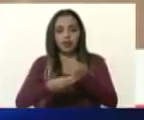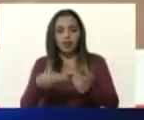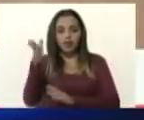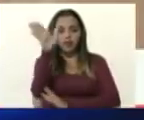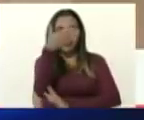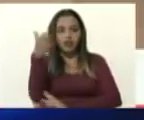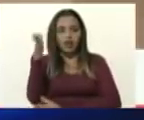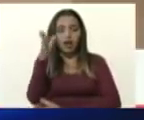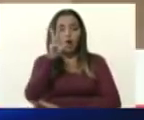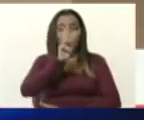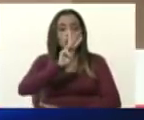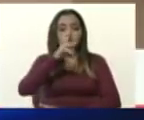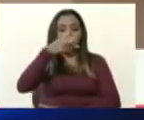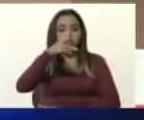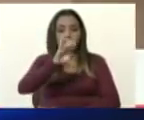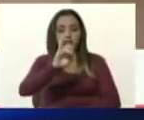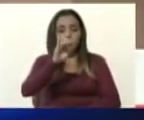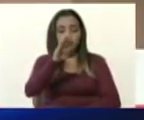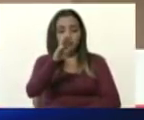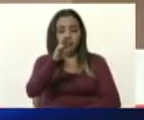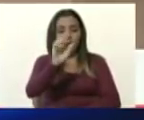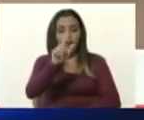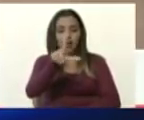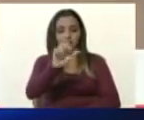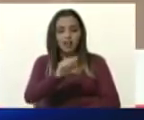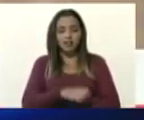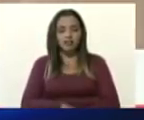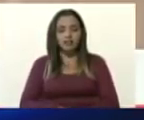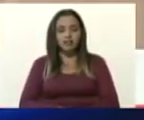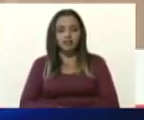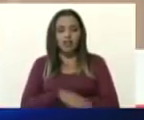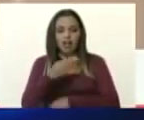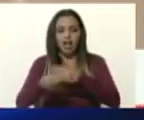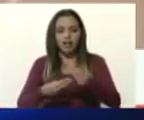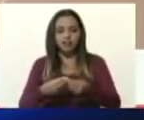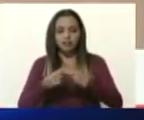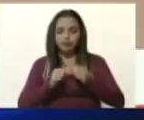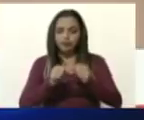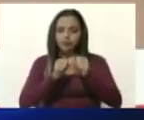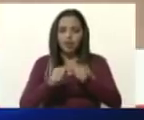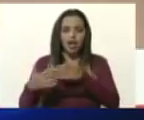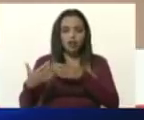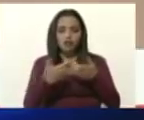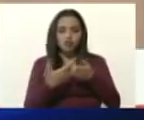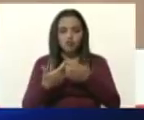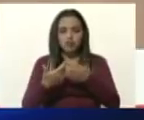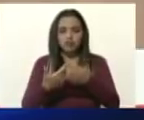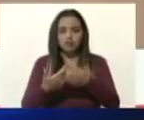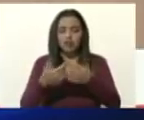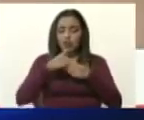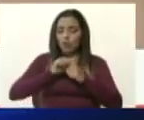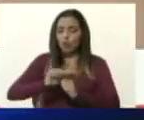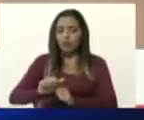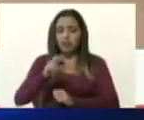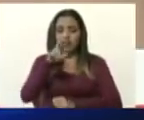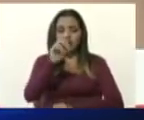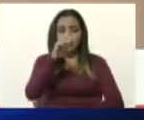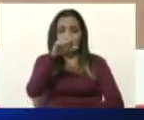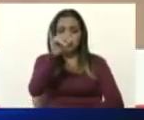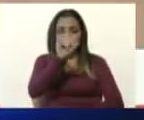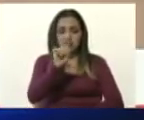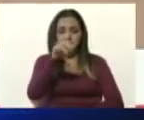wiphala llevando adelante su lucha contra el racismo exigiendo